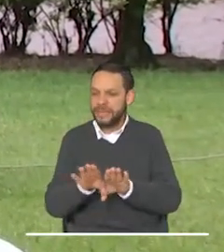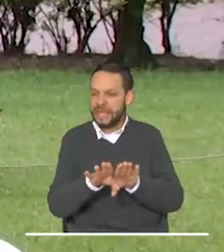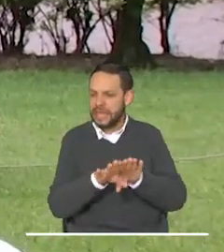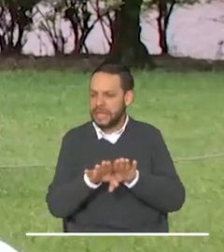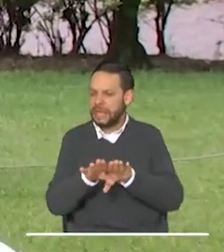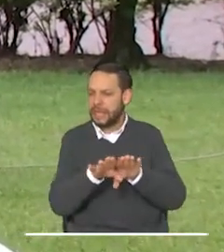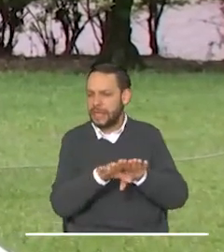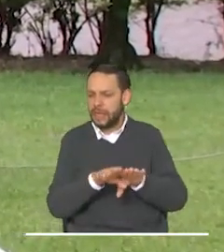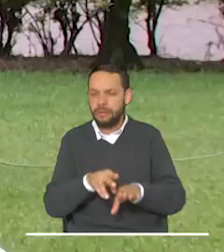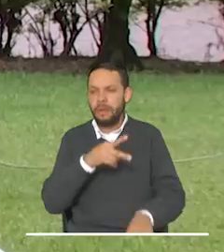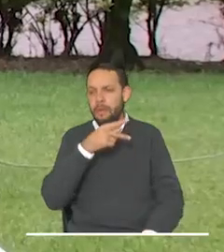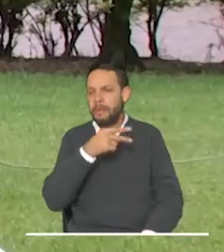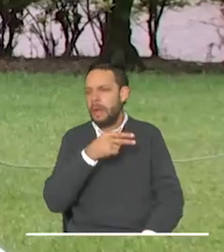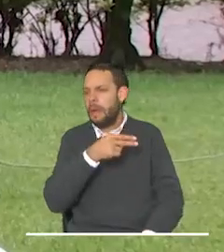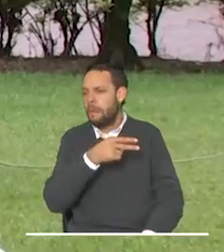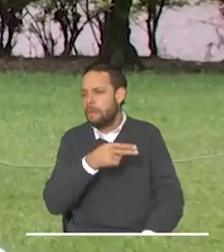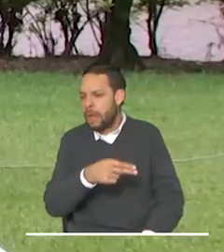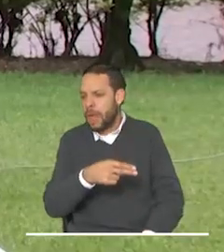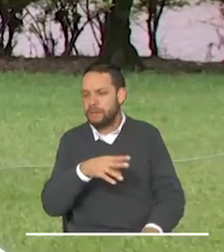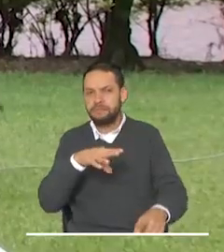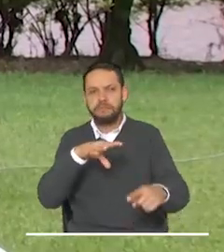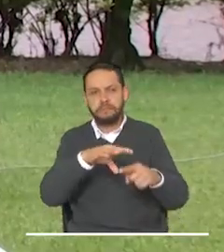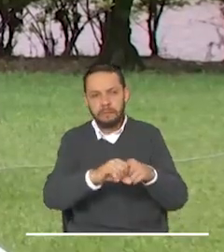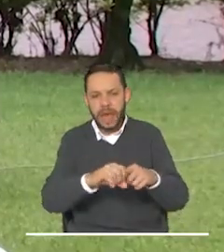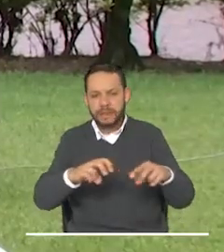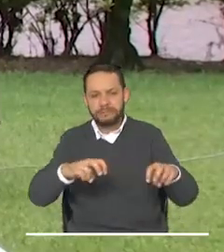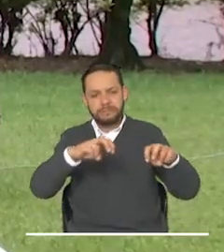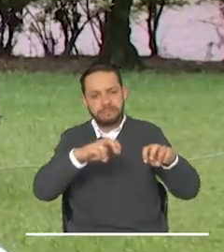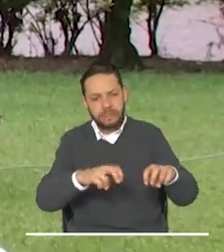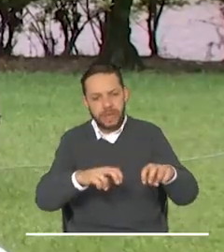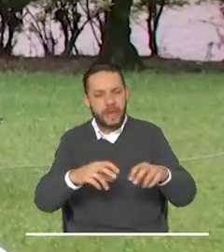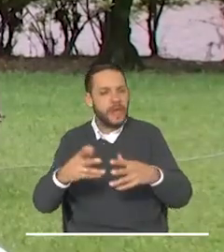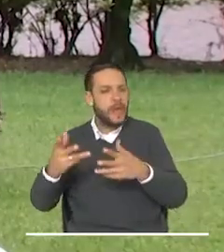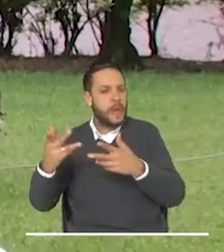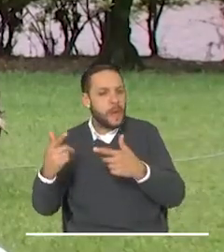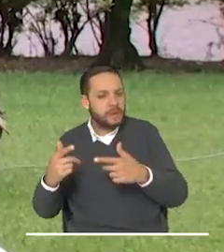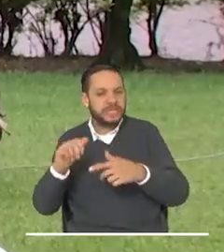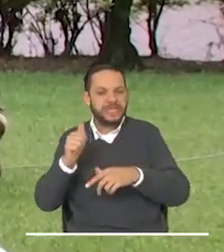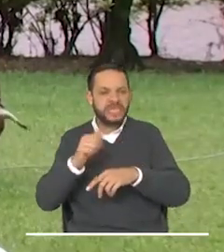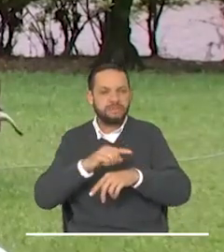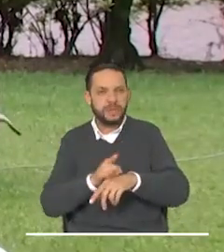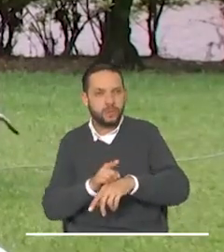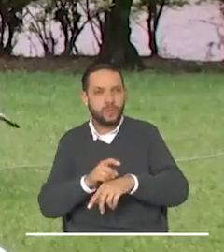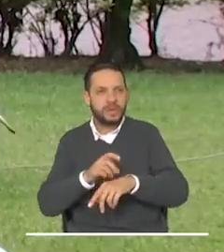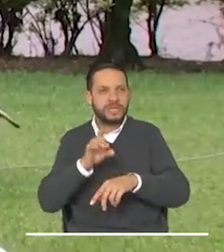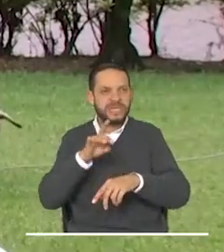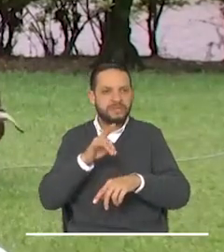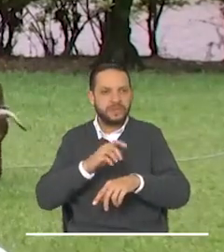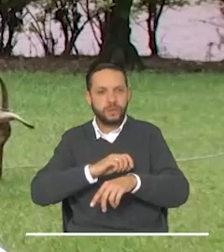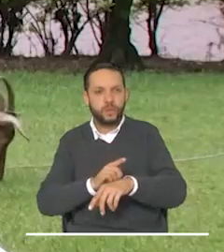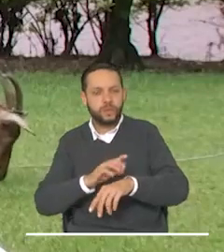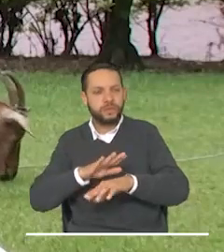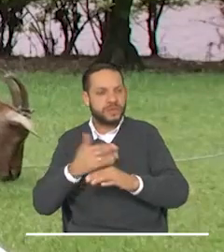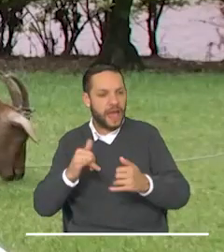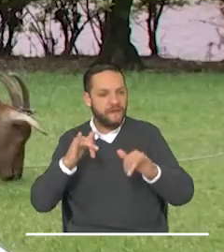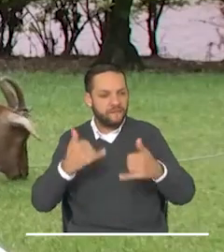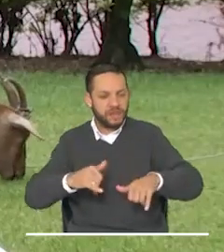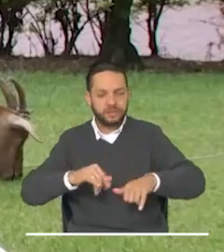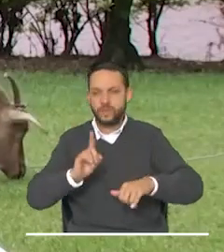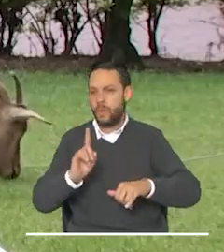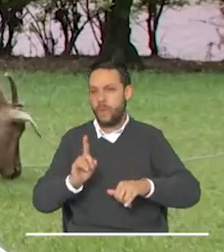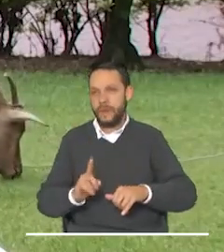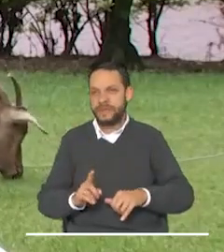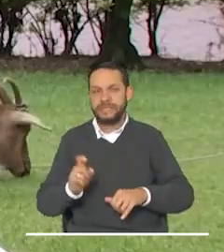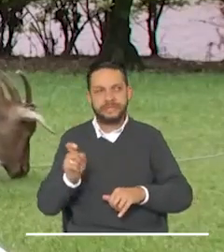a hacer consultas en donde la persona venga esté 10 minutos o 15 y se vaya y vuelva a los tres meses lo primero